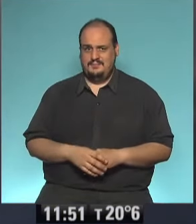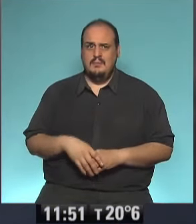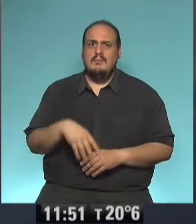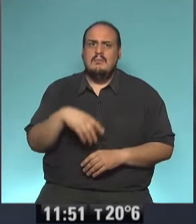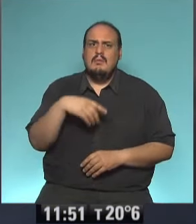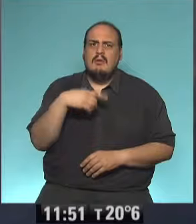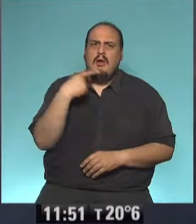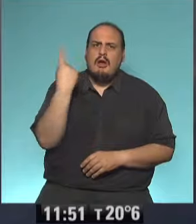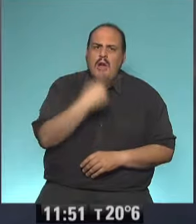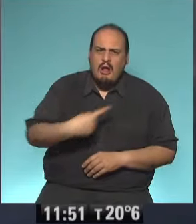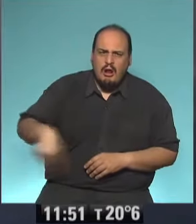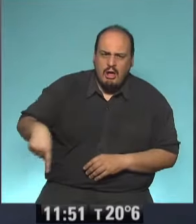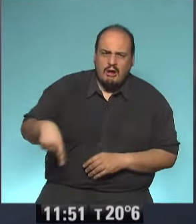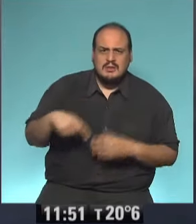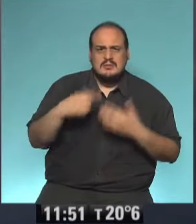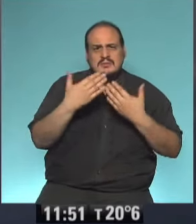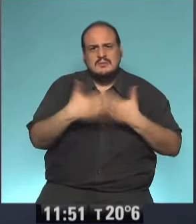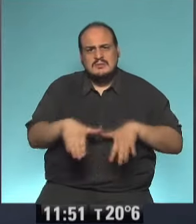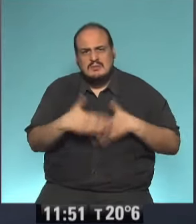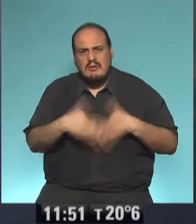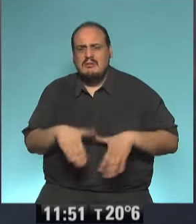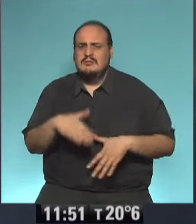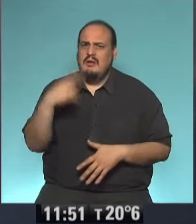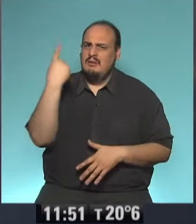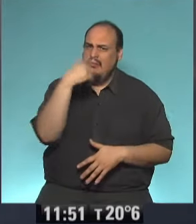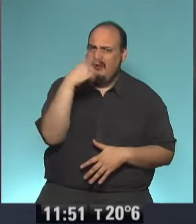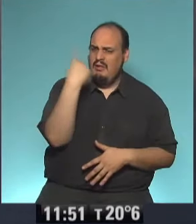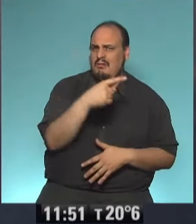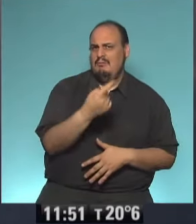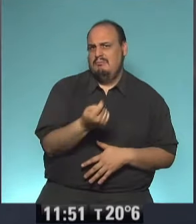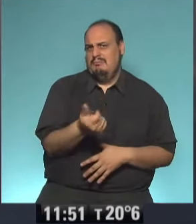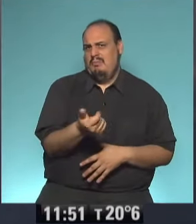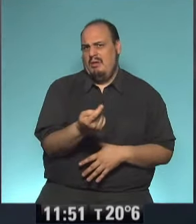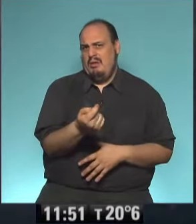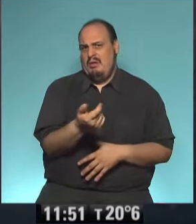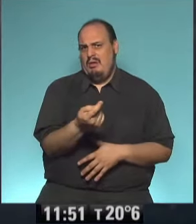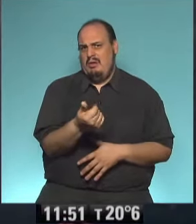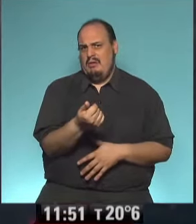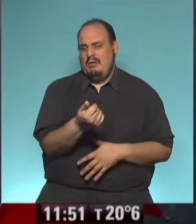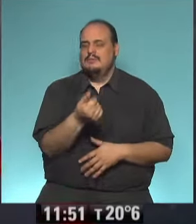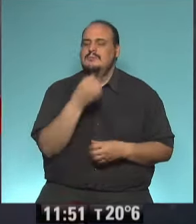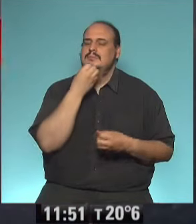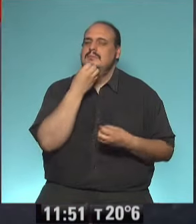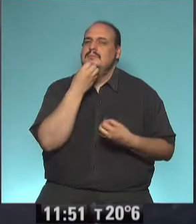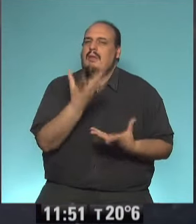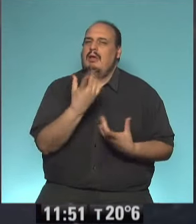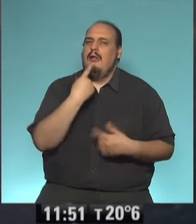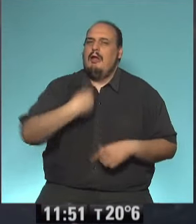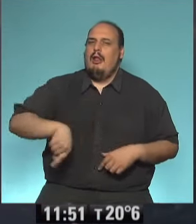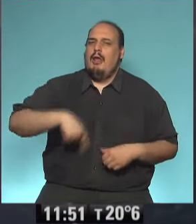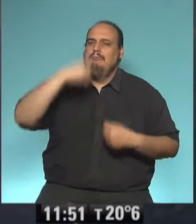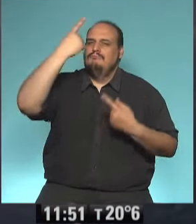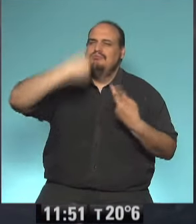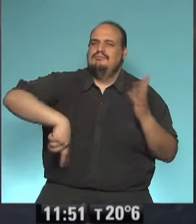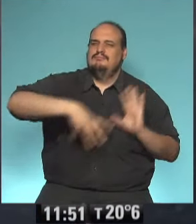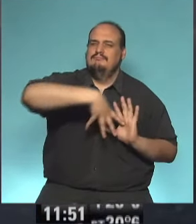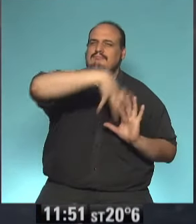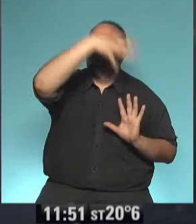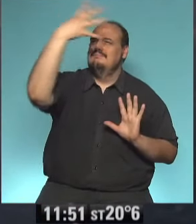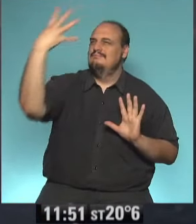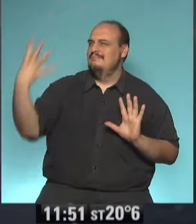tan poquitos colores, el celeste y rosa. Pintemos un arco iris